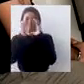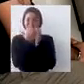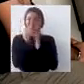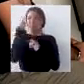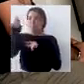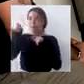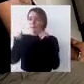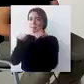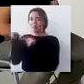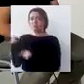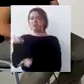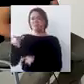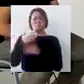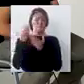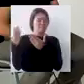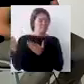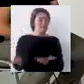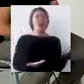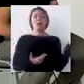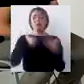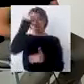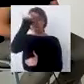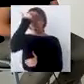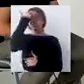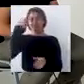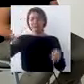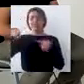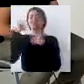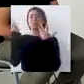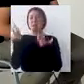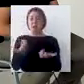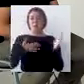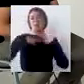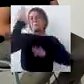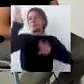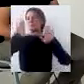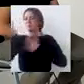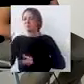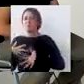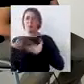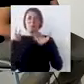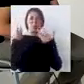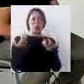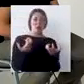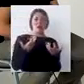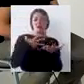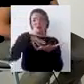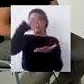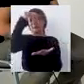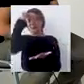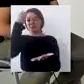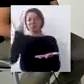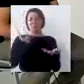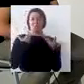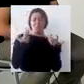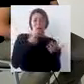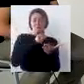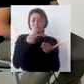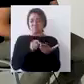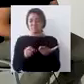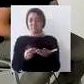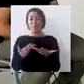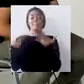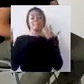participar, traer sus estudiantes o llegar ellos primero solitos, a ver, son bienvenidos.